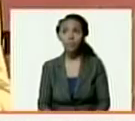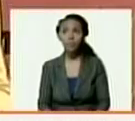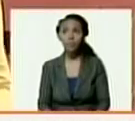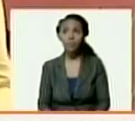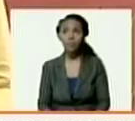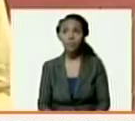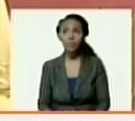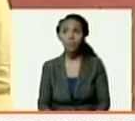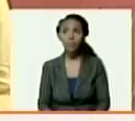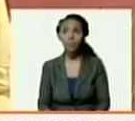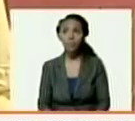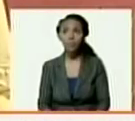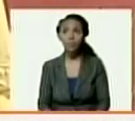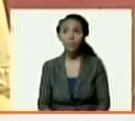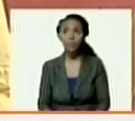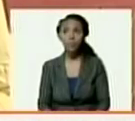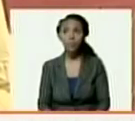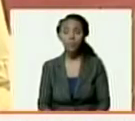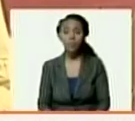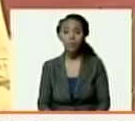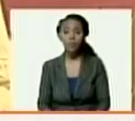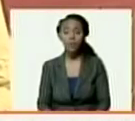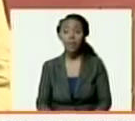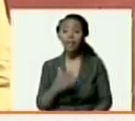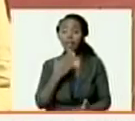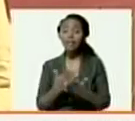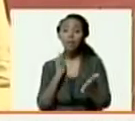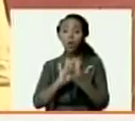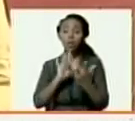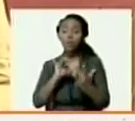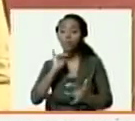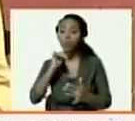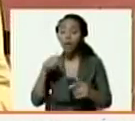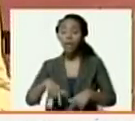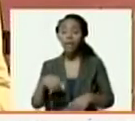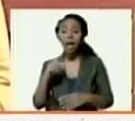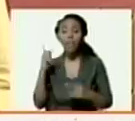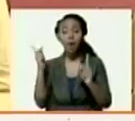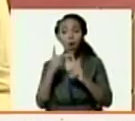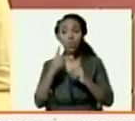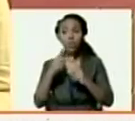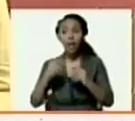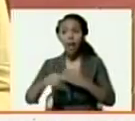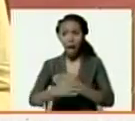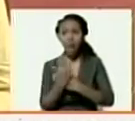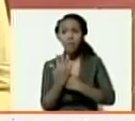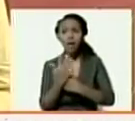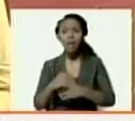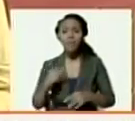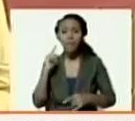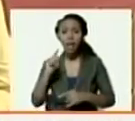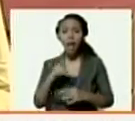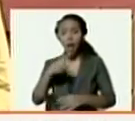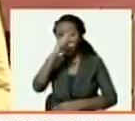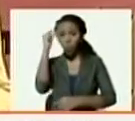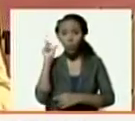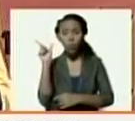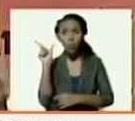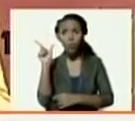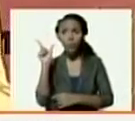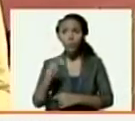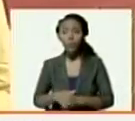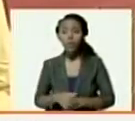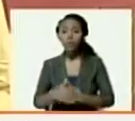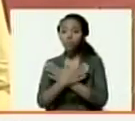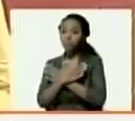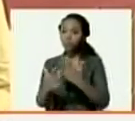Detalles. Gracias por este contacto informativo que lo establecemos hasta ahora desde el Hotel Alba Caracas, donde el Partido Socialista Unido de Venezuela